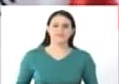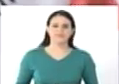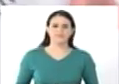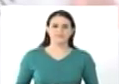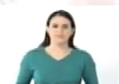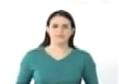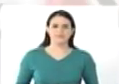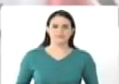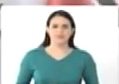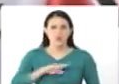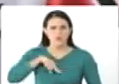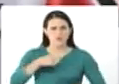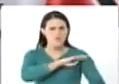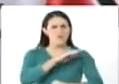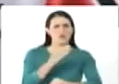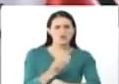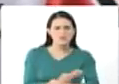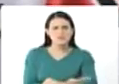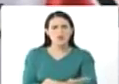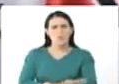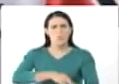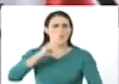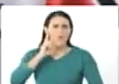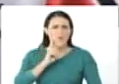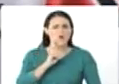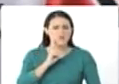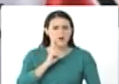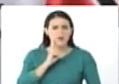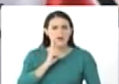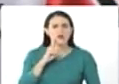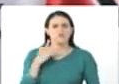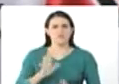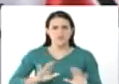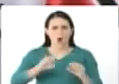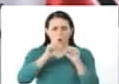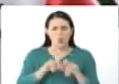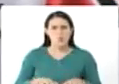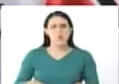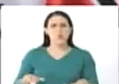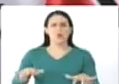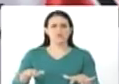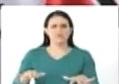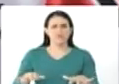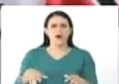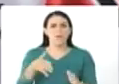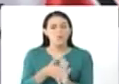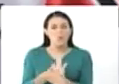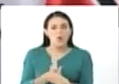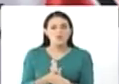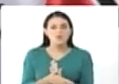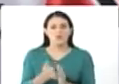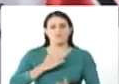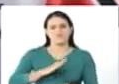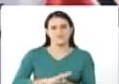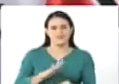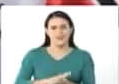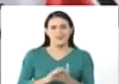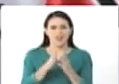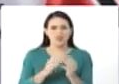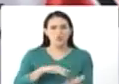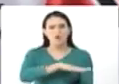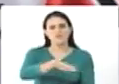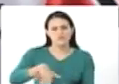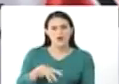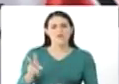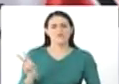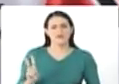país. Nuestra Fuerza Armada Nacional Bolivariana está igualmente desplegada para garantizar la tranquilidad